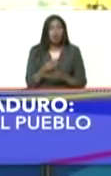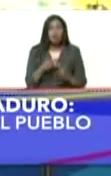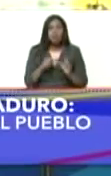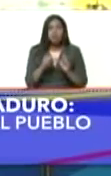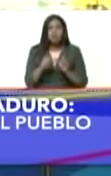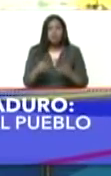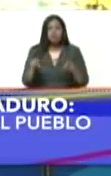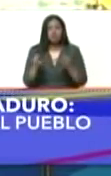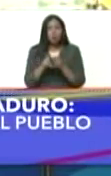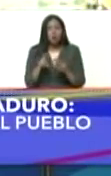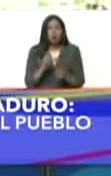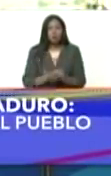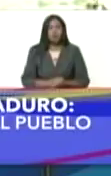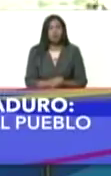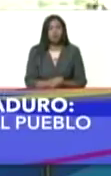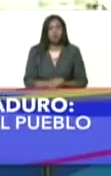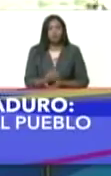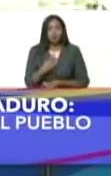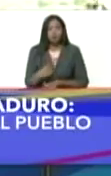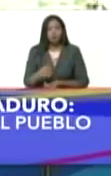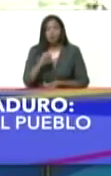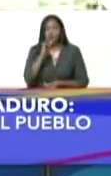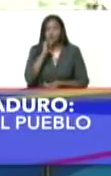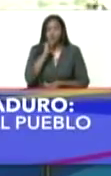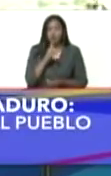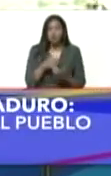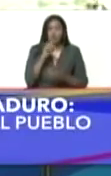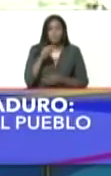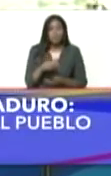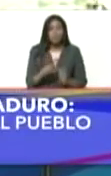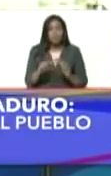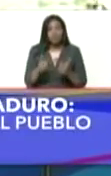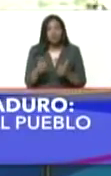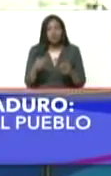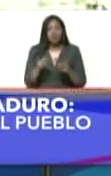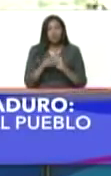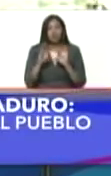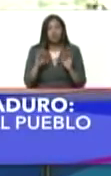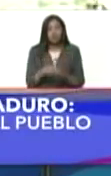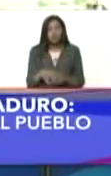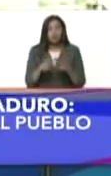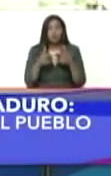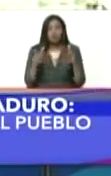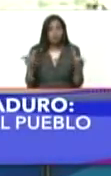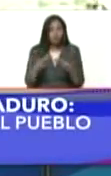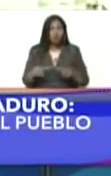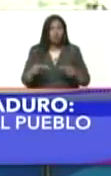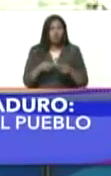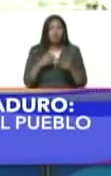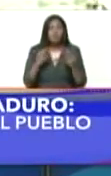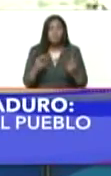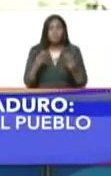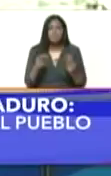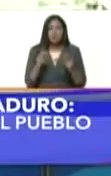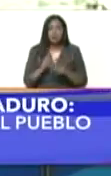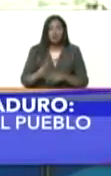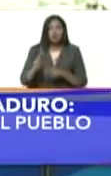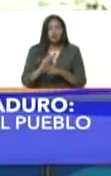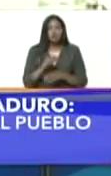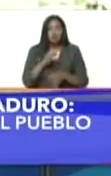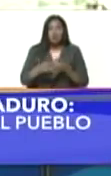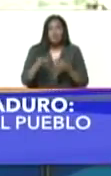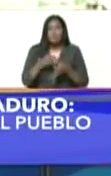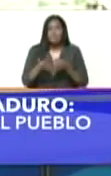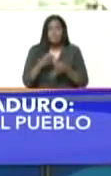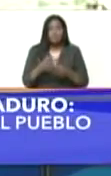permanentes que me mantenga informado, tomar iniciativa y expandir y acelerar el uso del Petro por